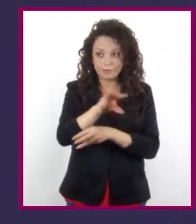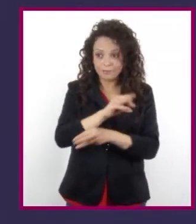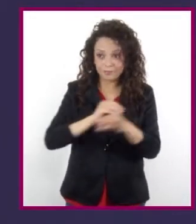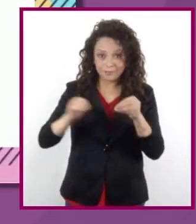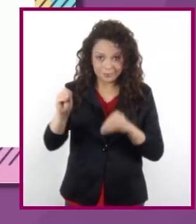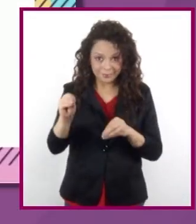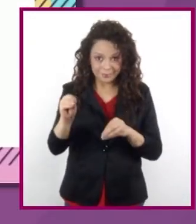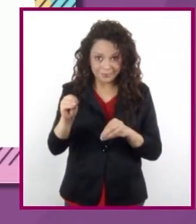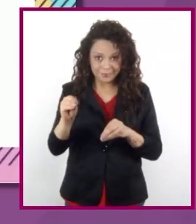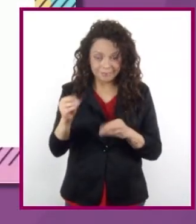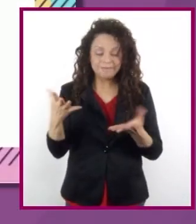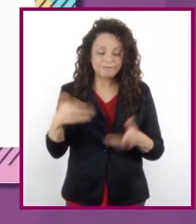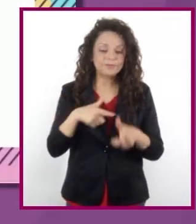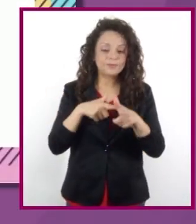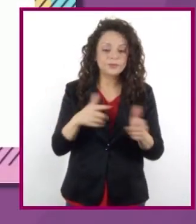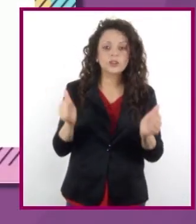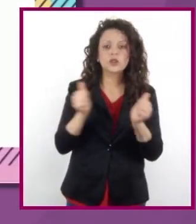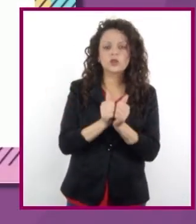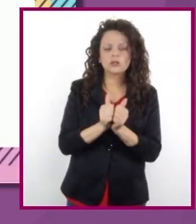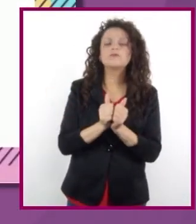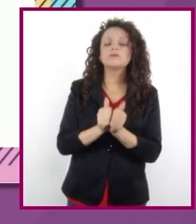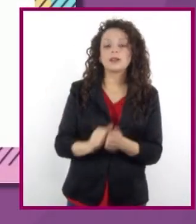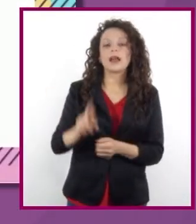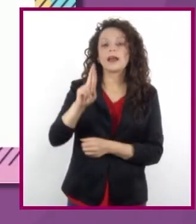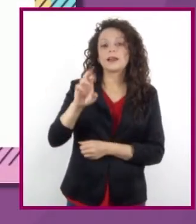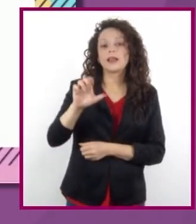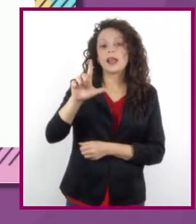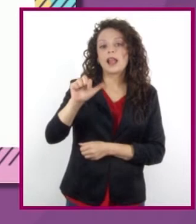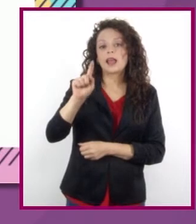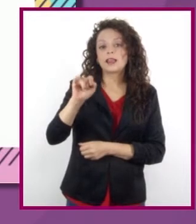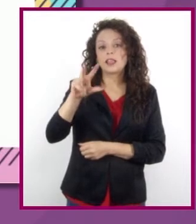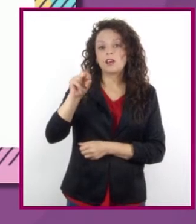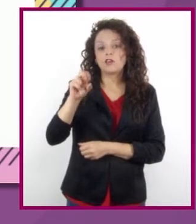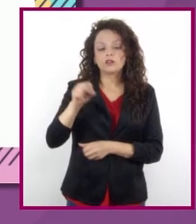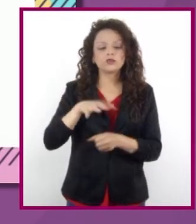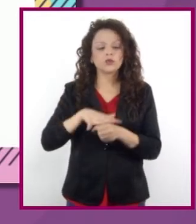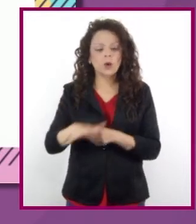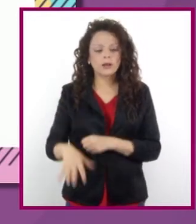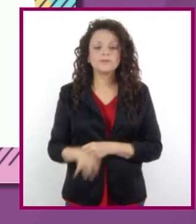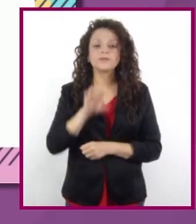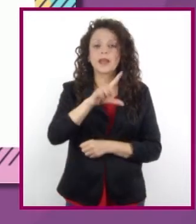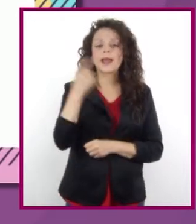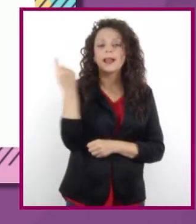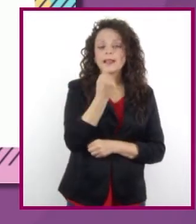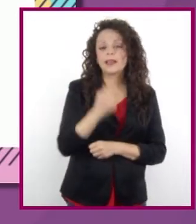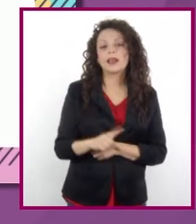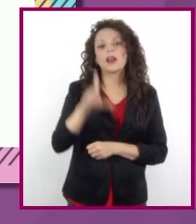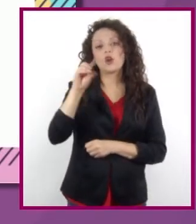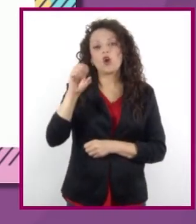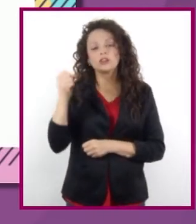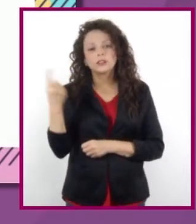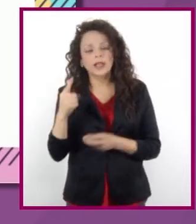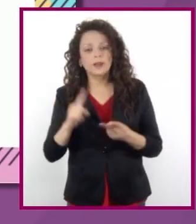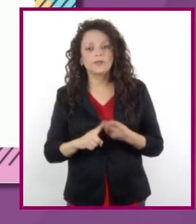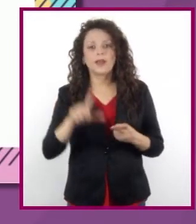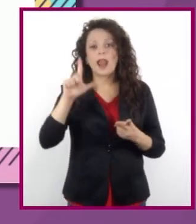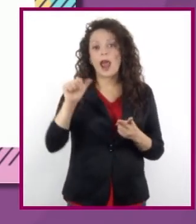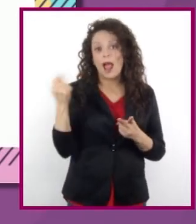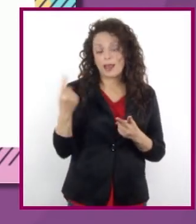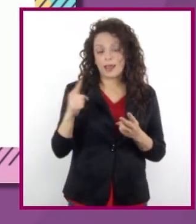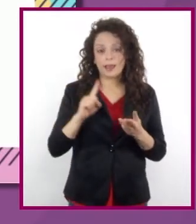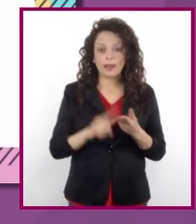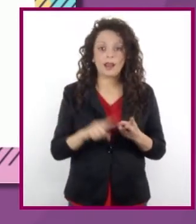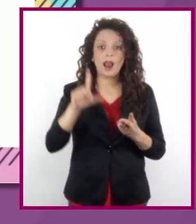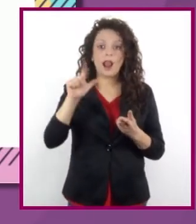Continuemos con los relativos, que son el que, los que, la que,